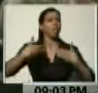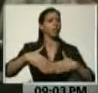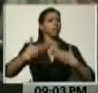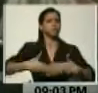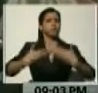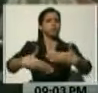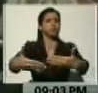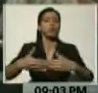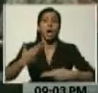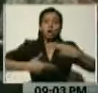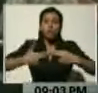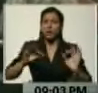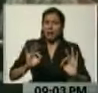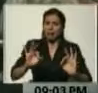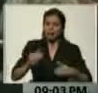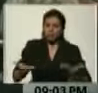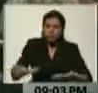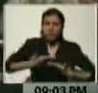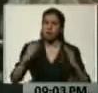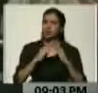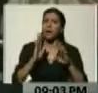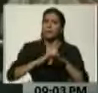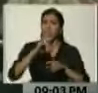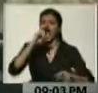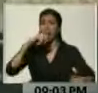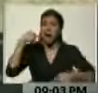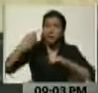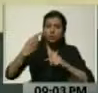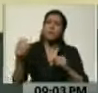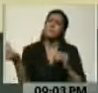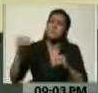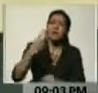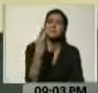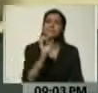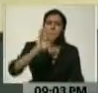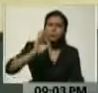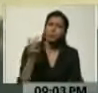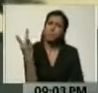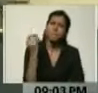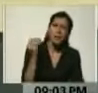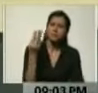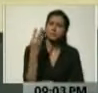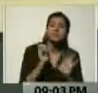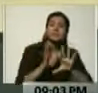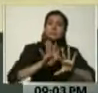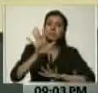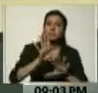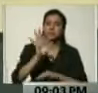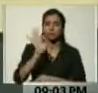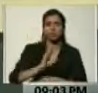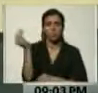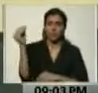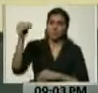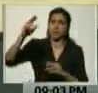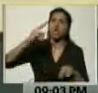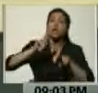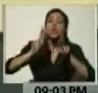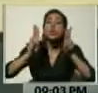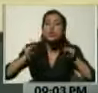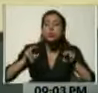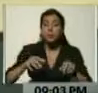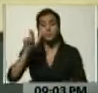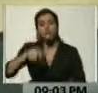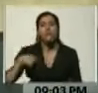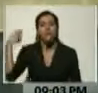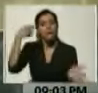las entregaban, claro, porque al otro año le subían 20 más, y 20 más, y 15 más, imagínate tú, y nunca terminaban los...